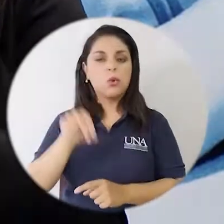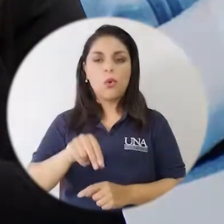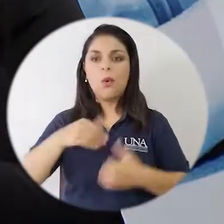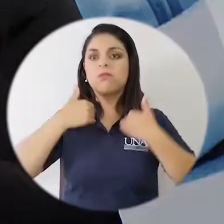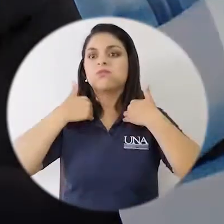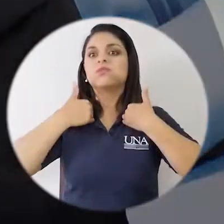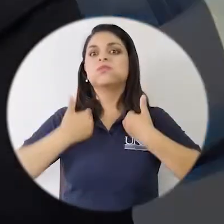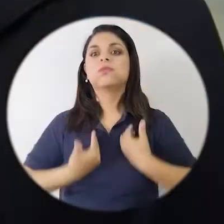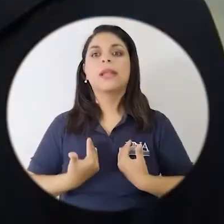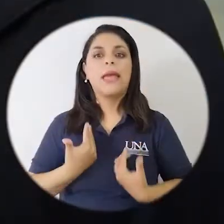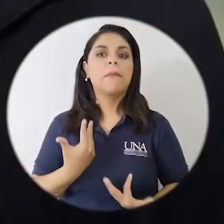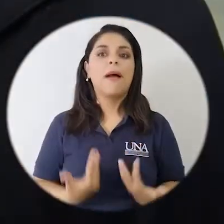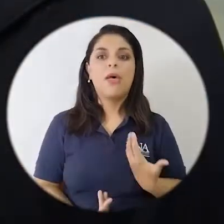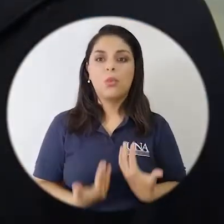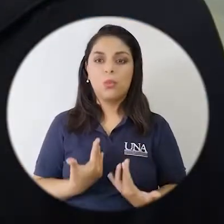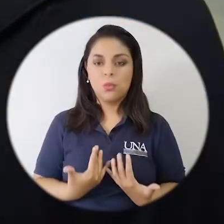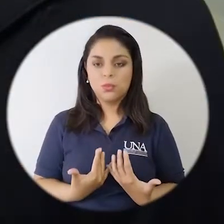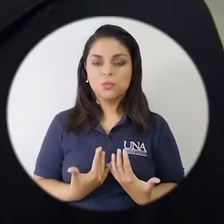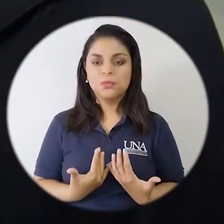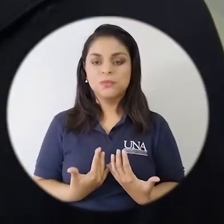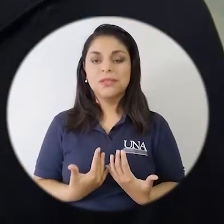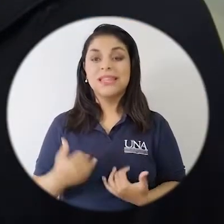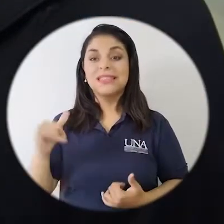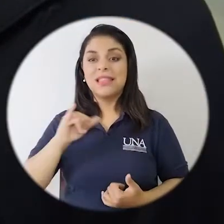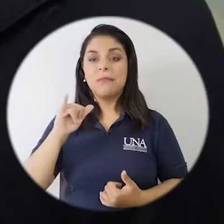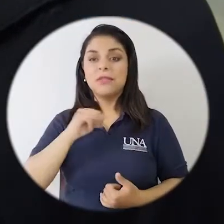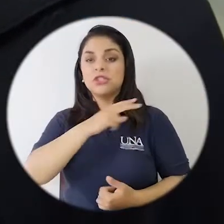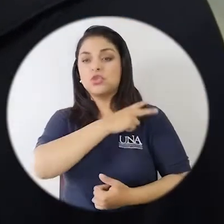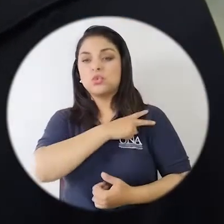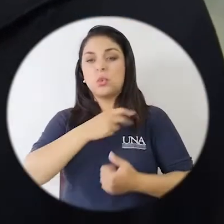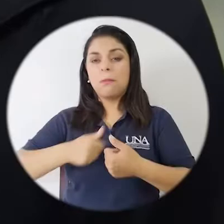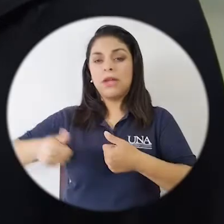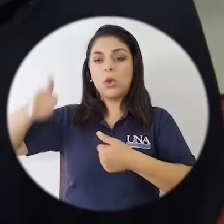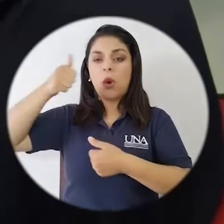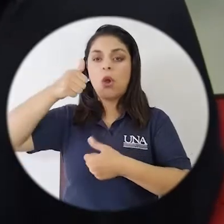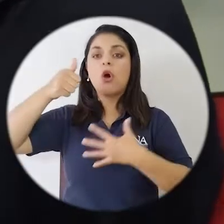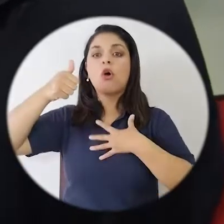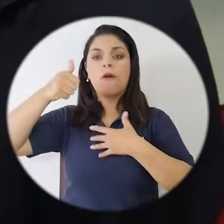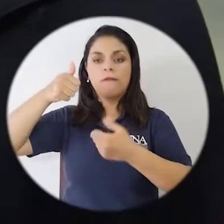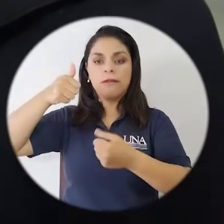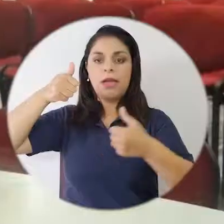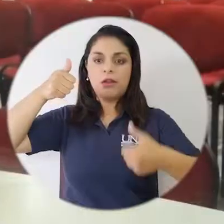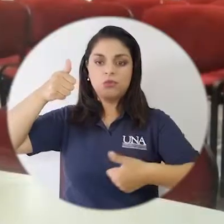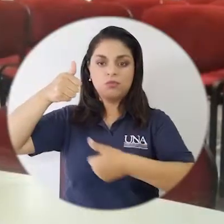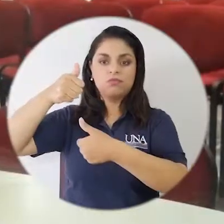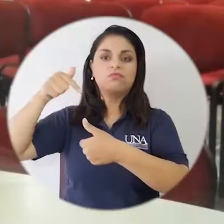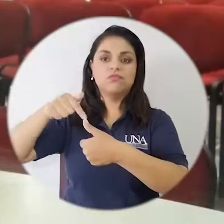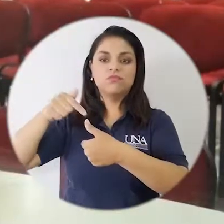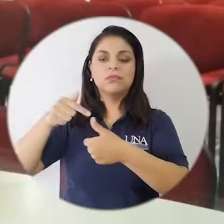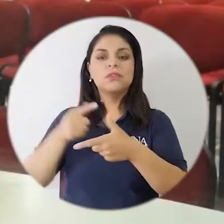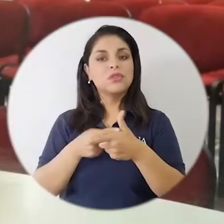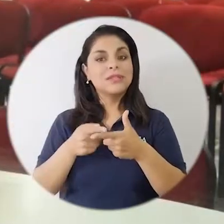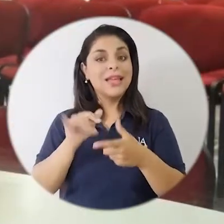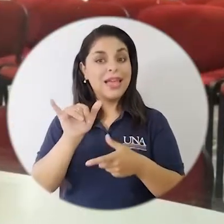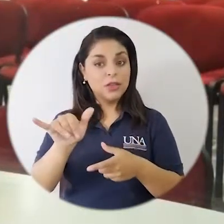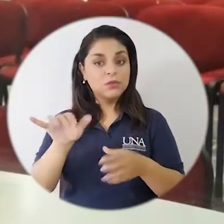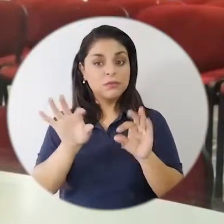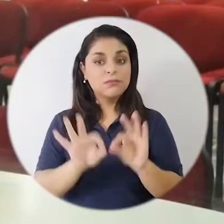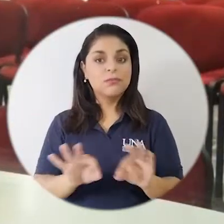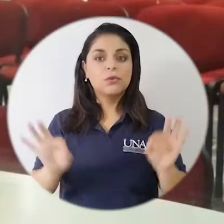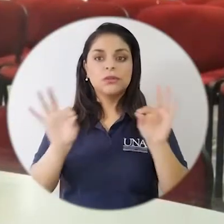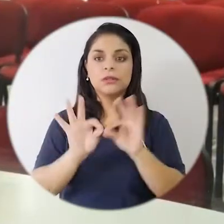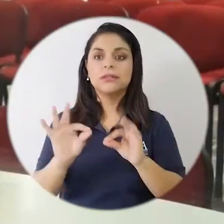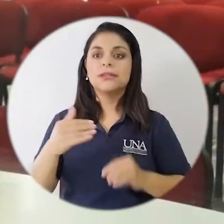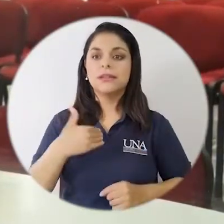el superior confíe también más en su subalterno, que esa parte de la confianza es la que también han tenido que aprender. De hecho, estamos en